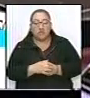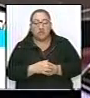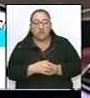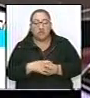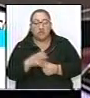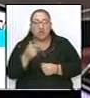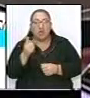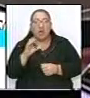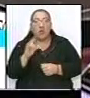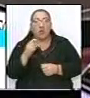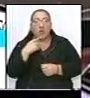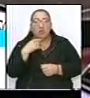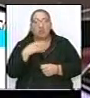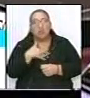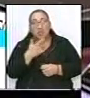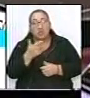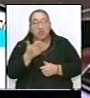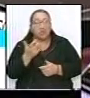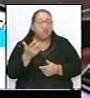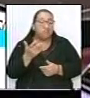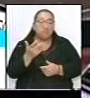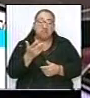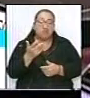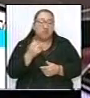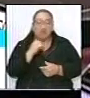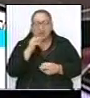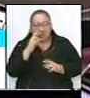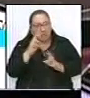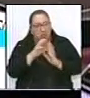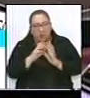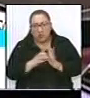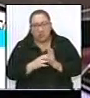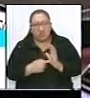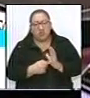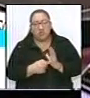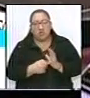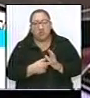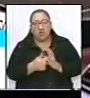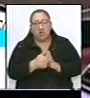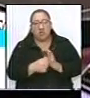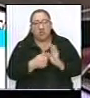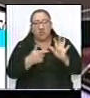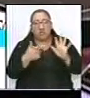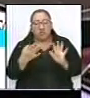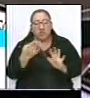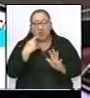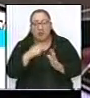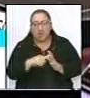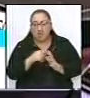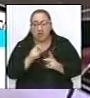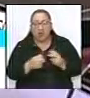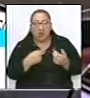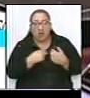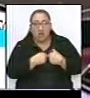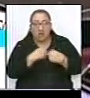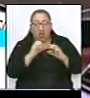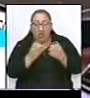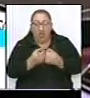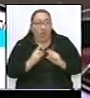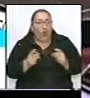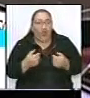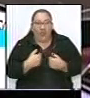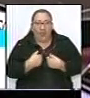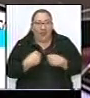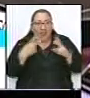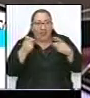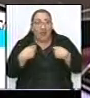Acuña me parece inconveniente porque es anticonstitucional. El artículo 79 dice que los representantes del Congreso no tienen estiva